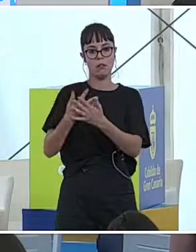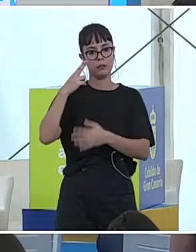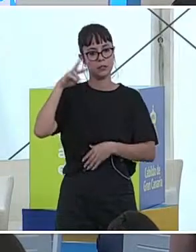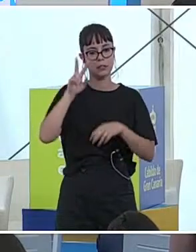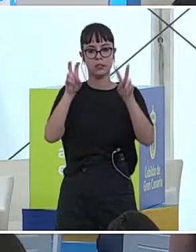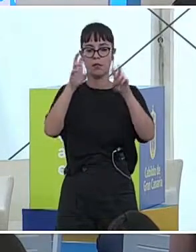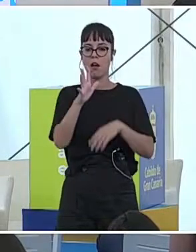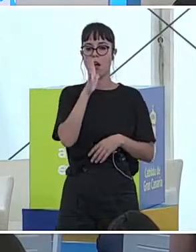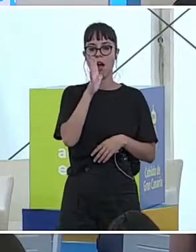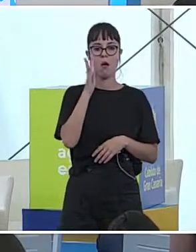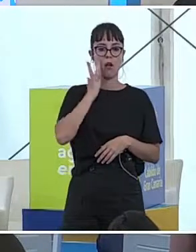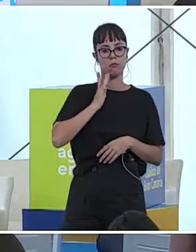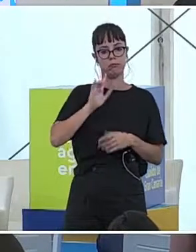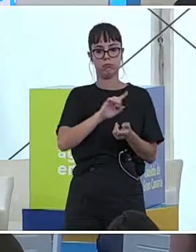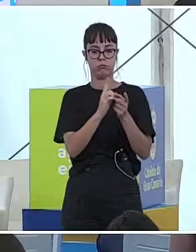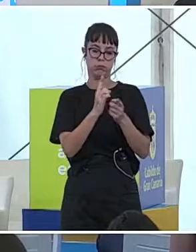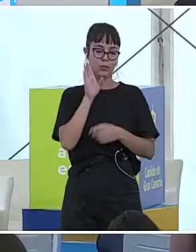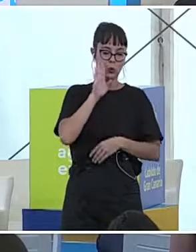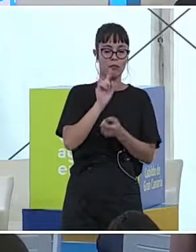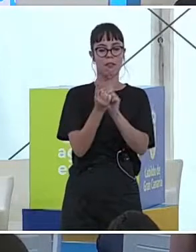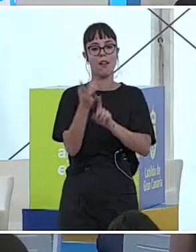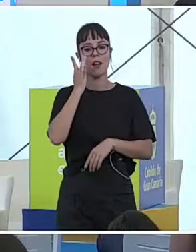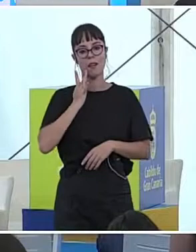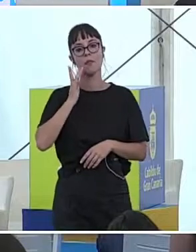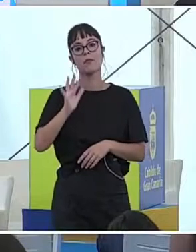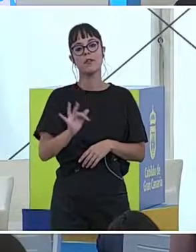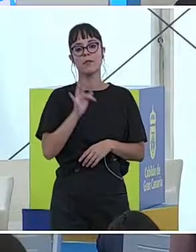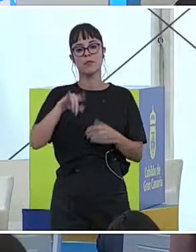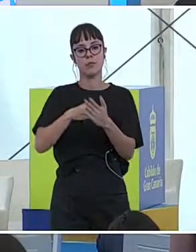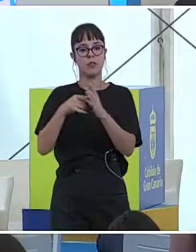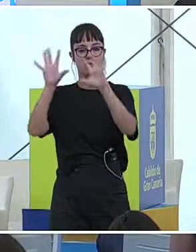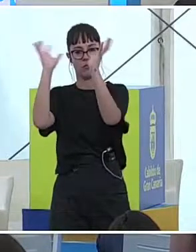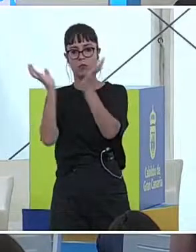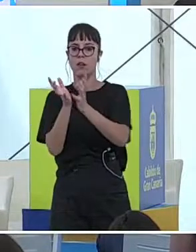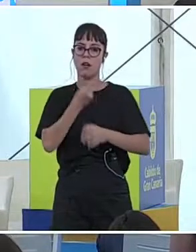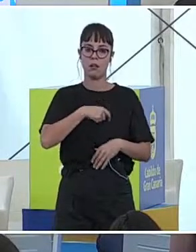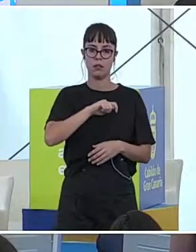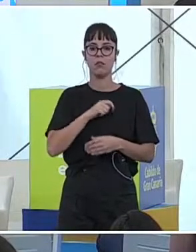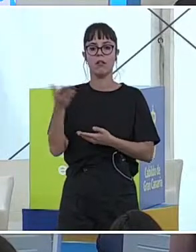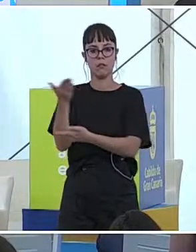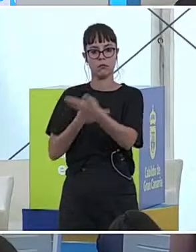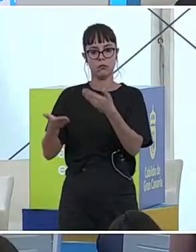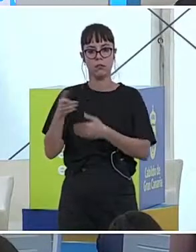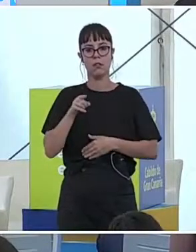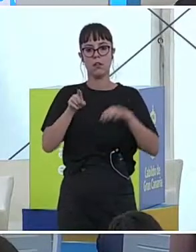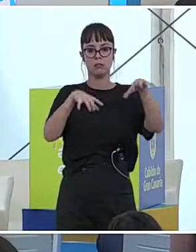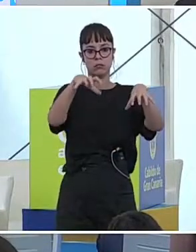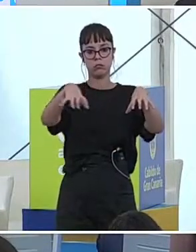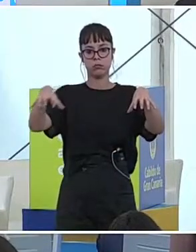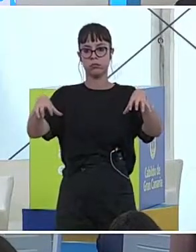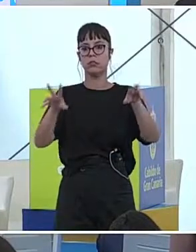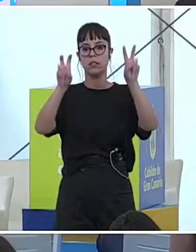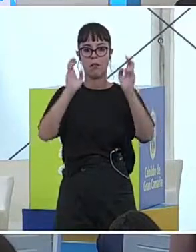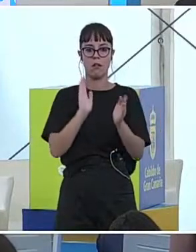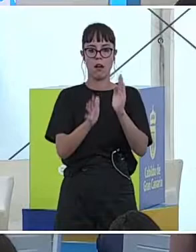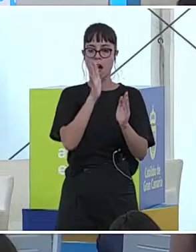en la gestión y coordinación de proyectos complejos tanto a nivel nacional como internacional, con la construcción de 6 plantas de desalación